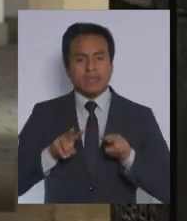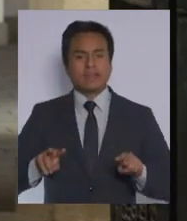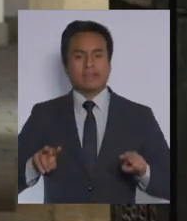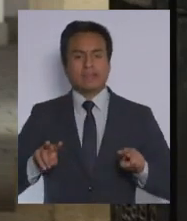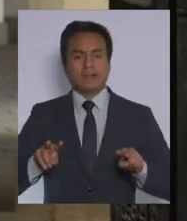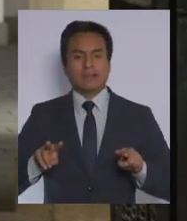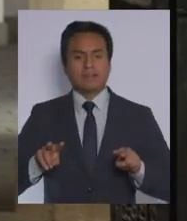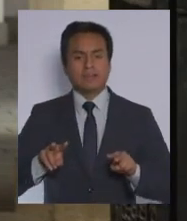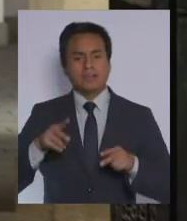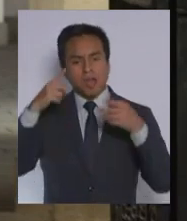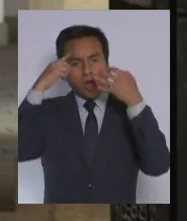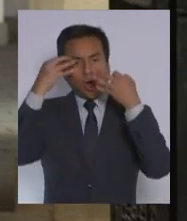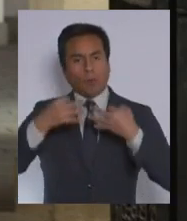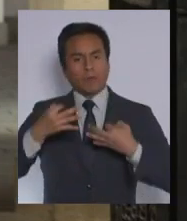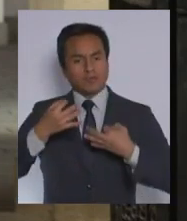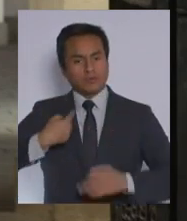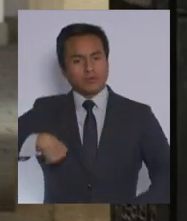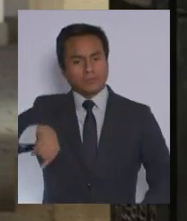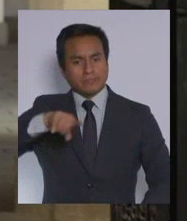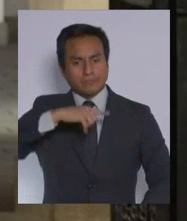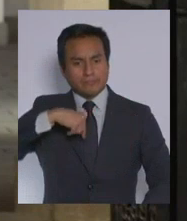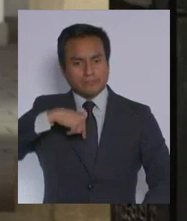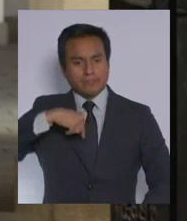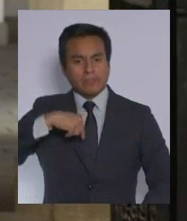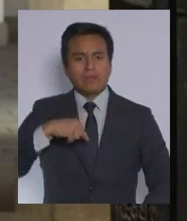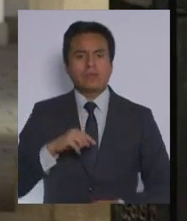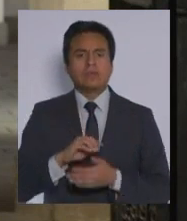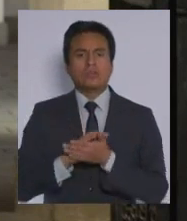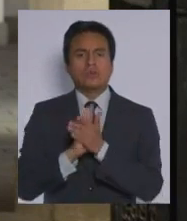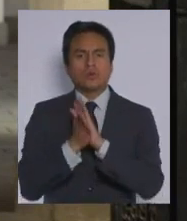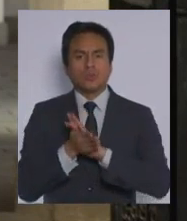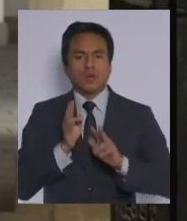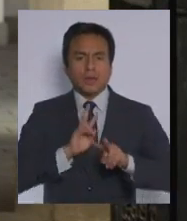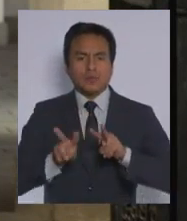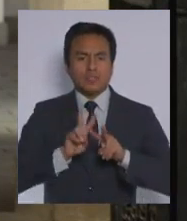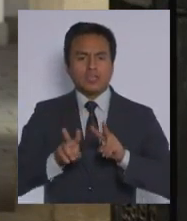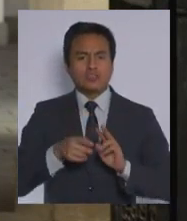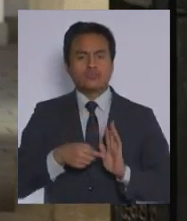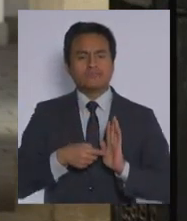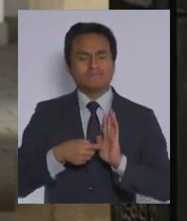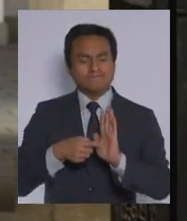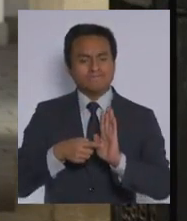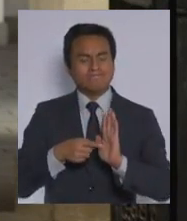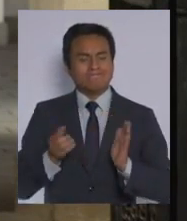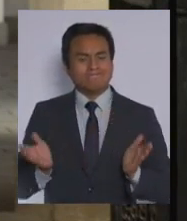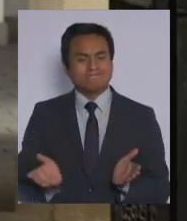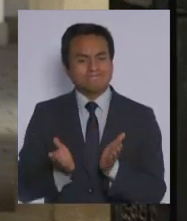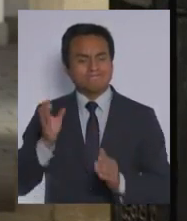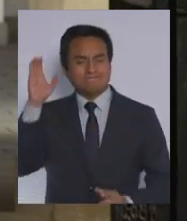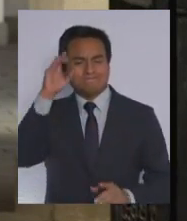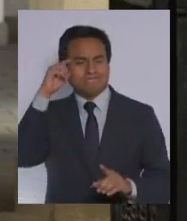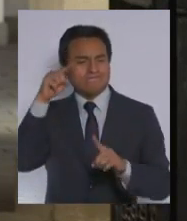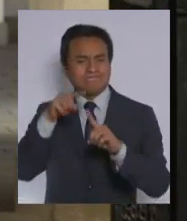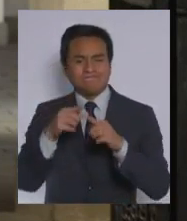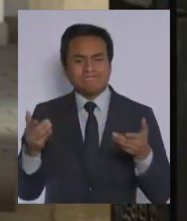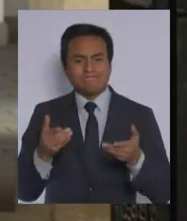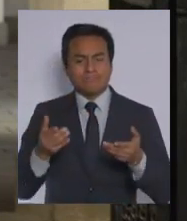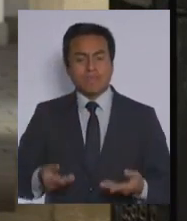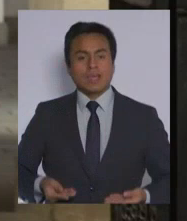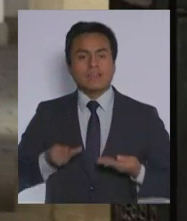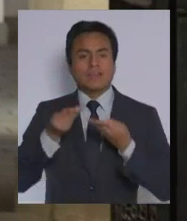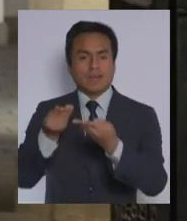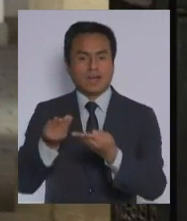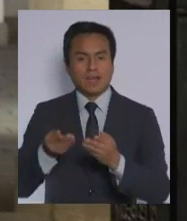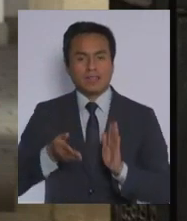la convicción de que todo lo que hemos hecho lo único que ha buscado es poder entregar